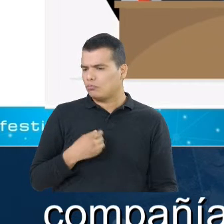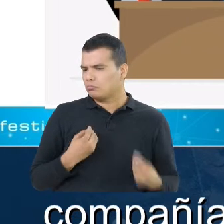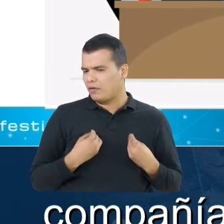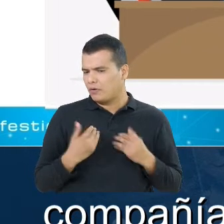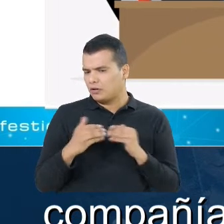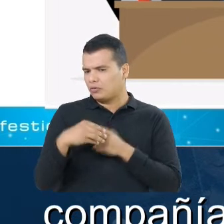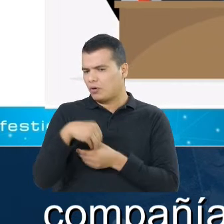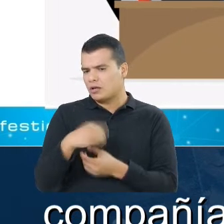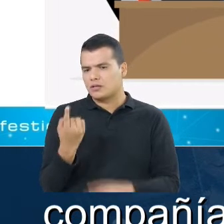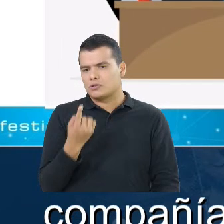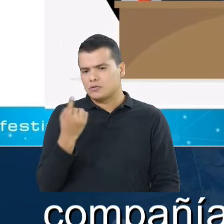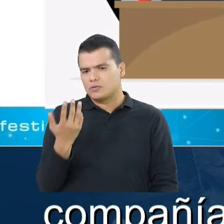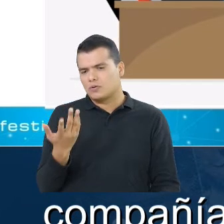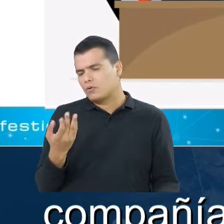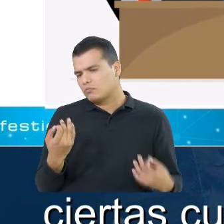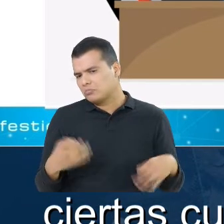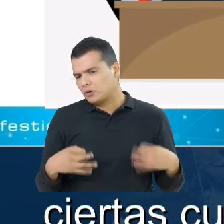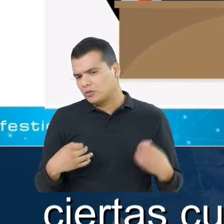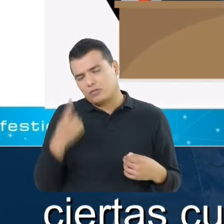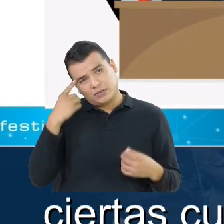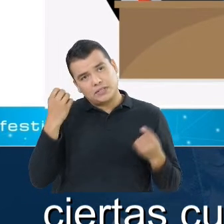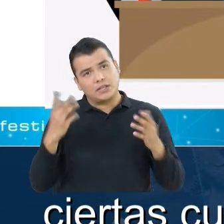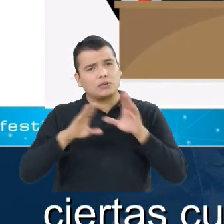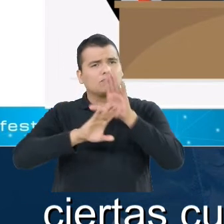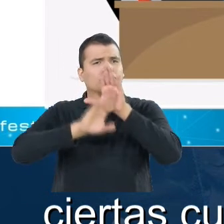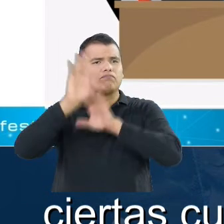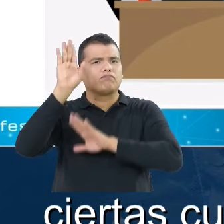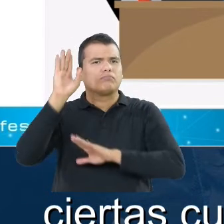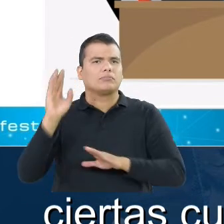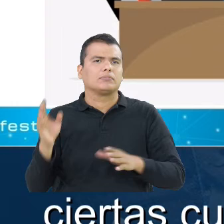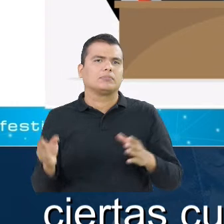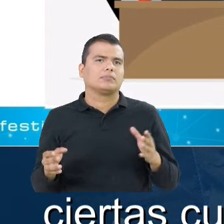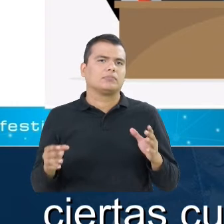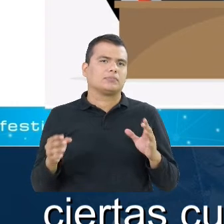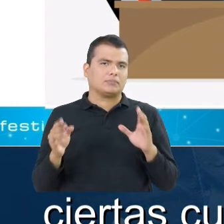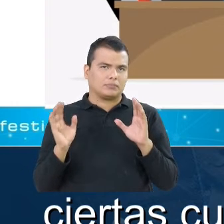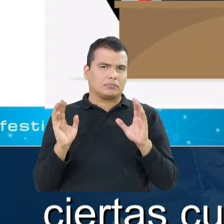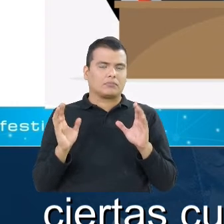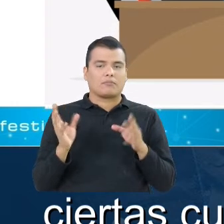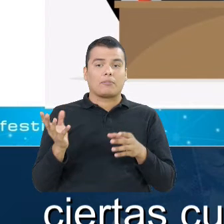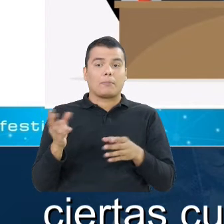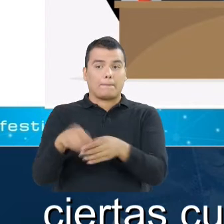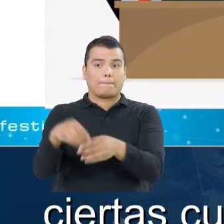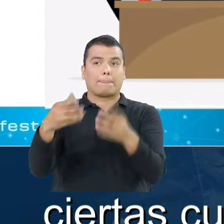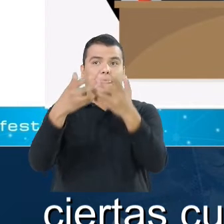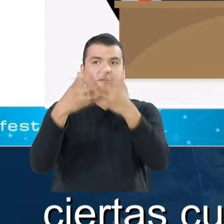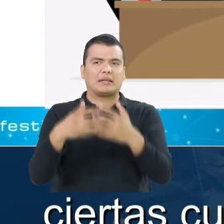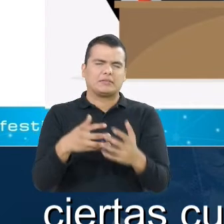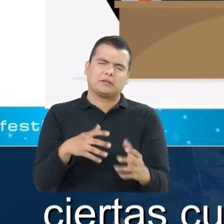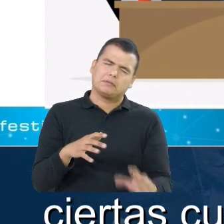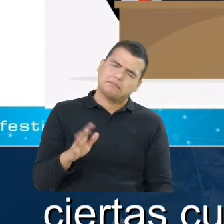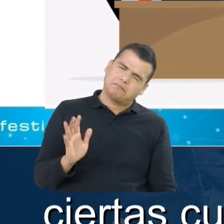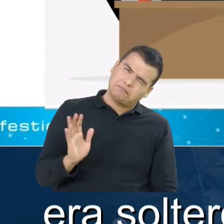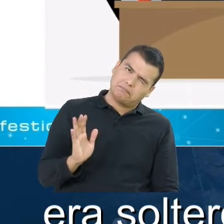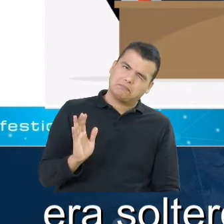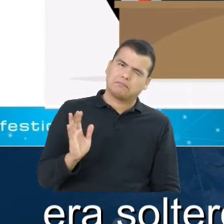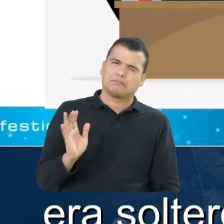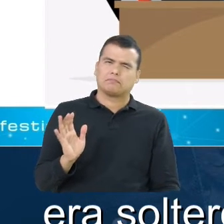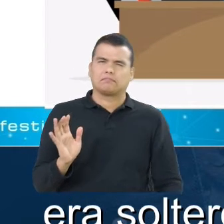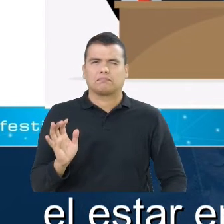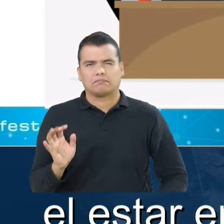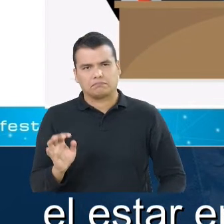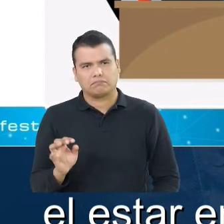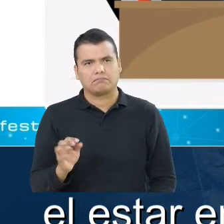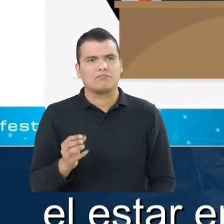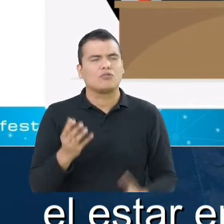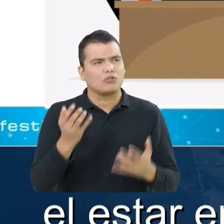en fin, que quería surgir, que el estar en una empresa de pronto como que no me gustaba tanto, a pesar de que era exitoso, quería hacer